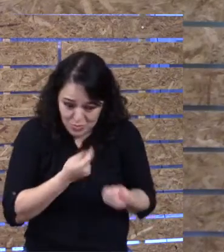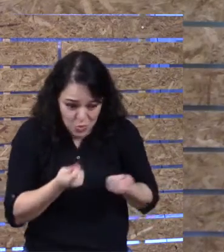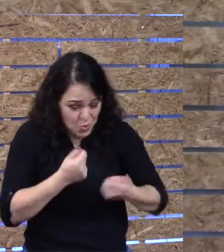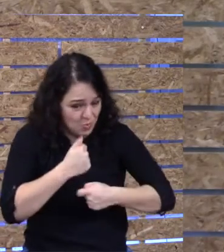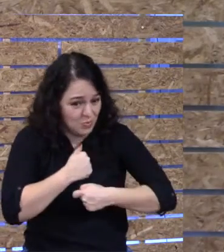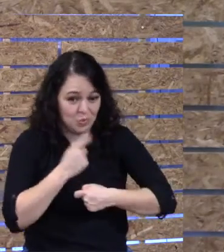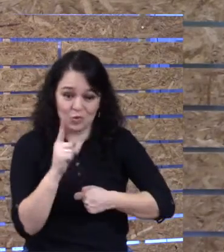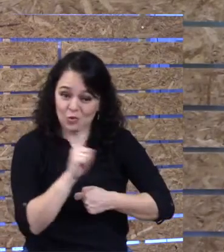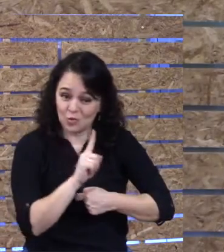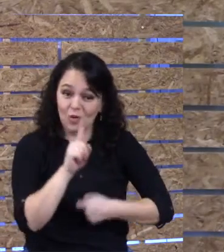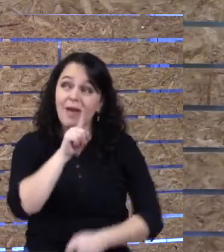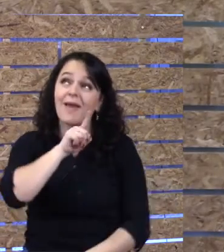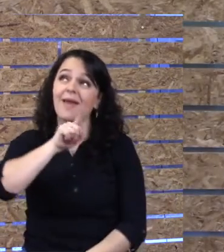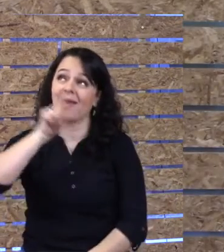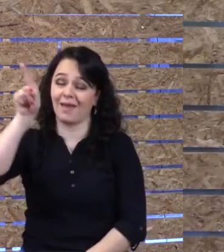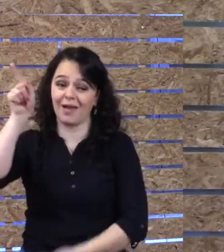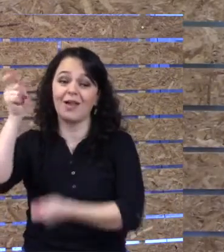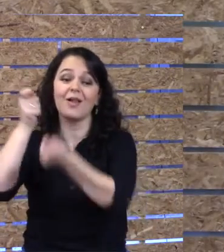¿Soy oveja?